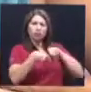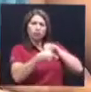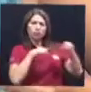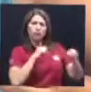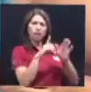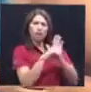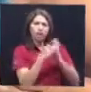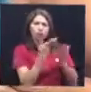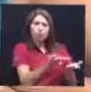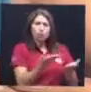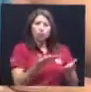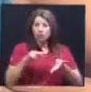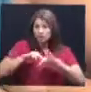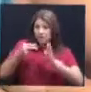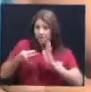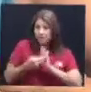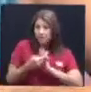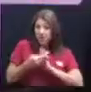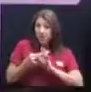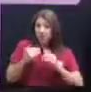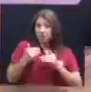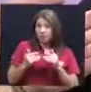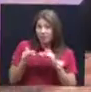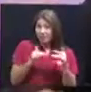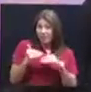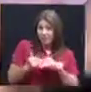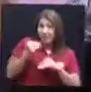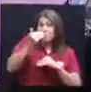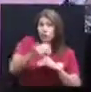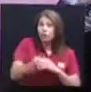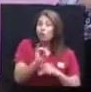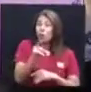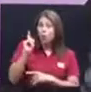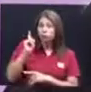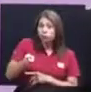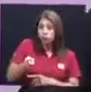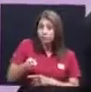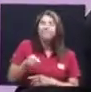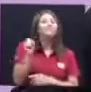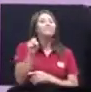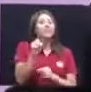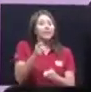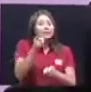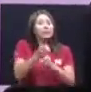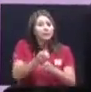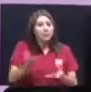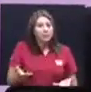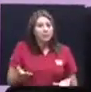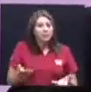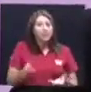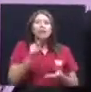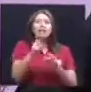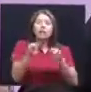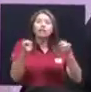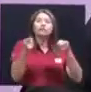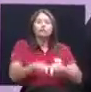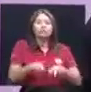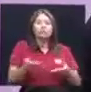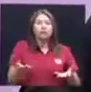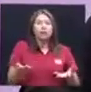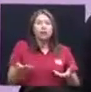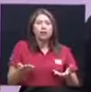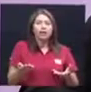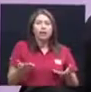estamos hablando de imposiciones de posguerra es correcto de imposiciones y que ha llevado precisamente a que quienes